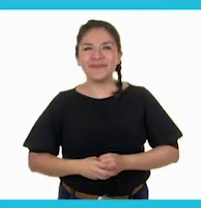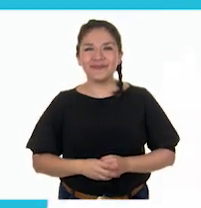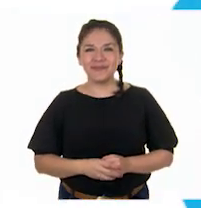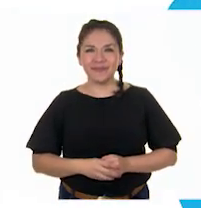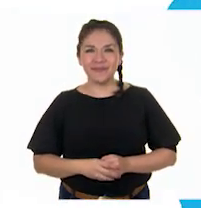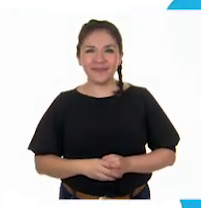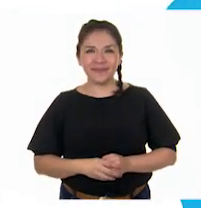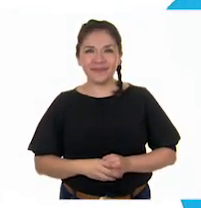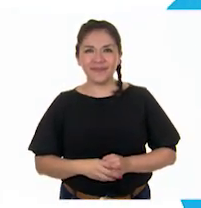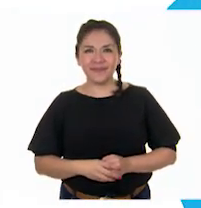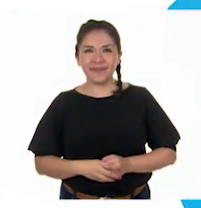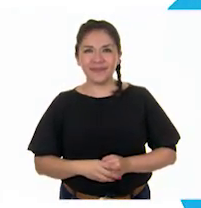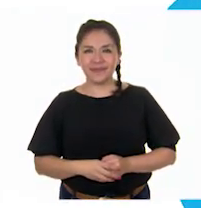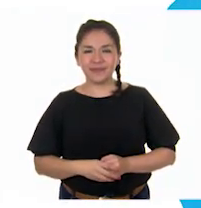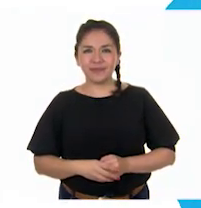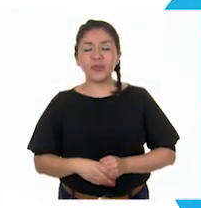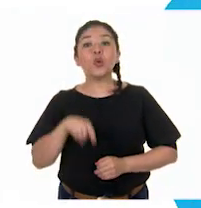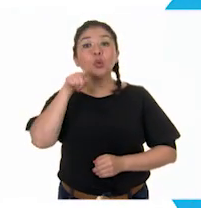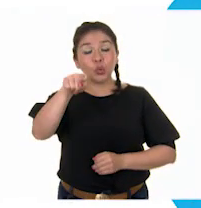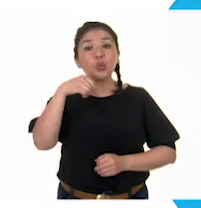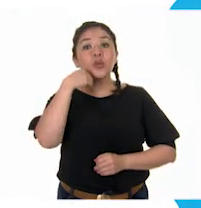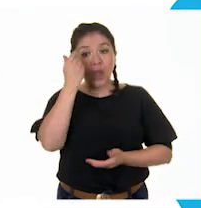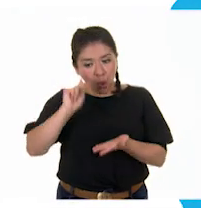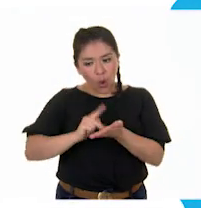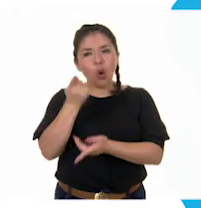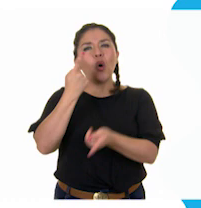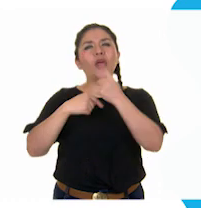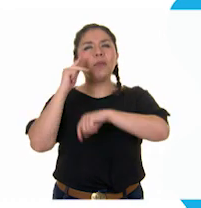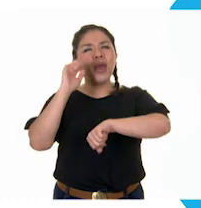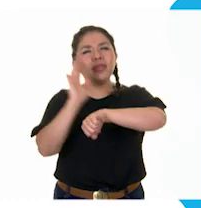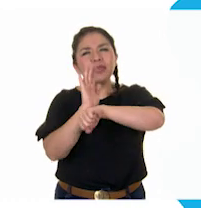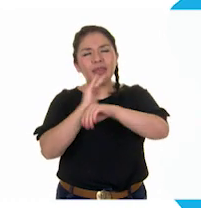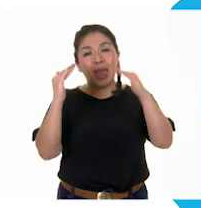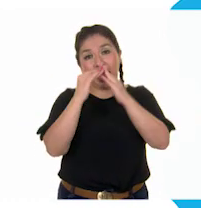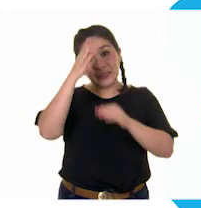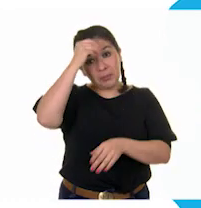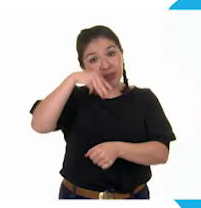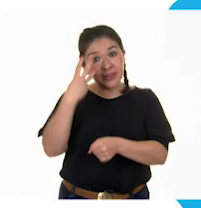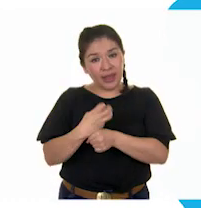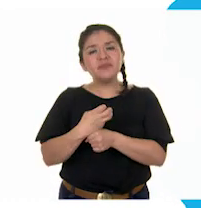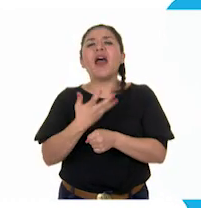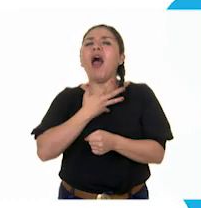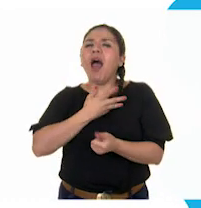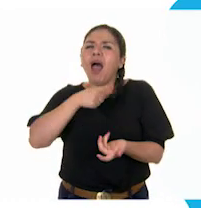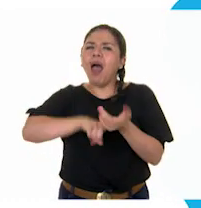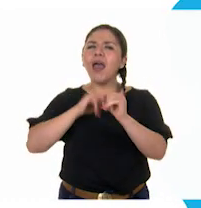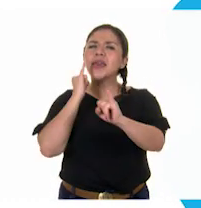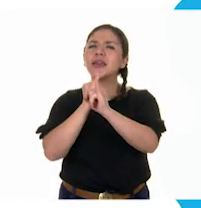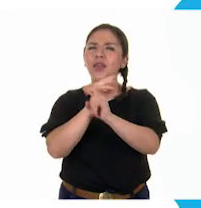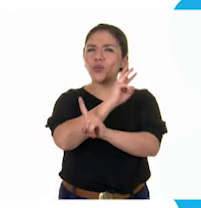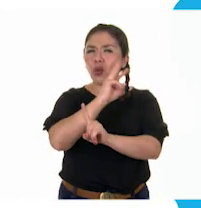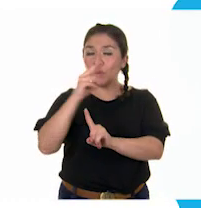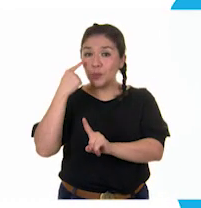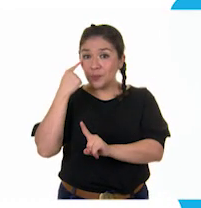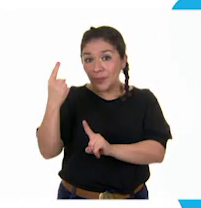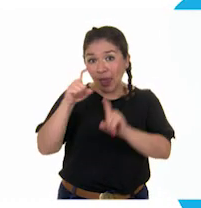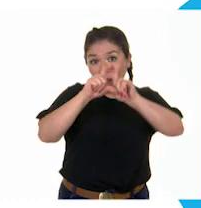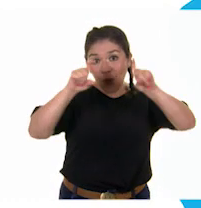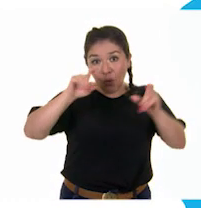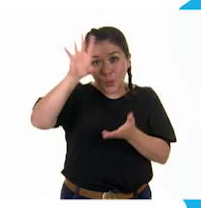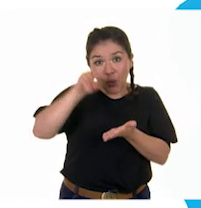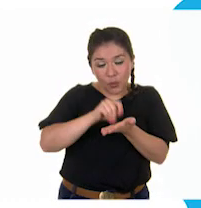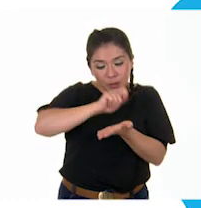conaliteg.cep.gov.mx. Si quieres volver a ver los programas de Aprende en Casa 3, los puedes encontrar en la siguiente liga,